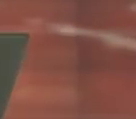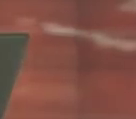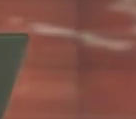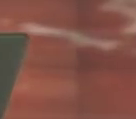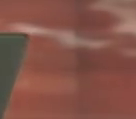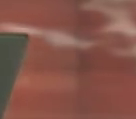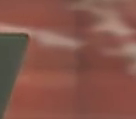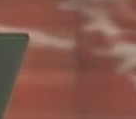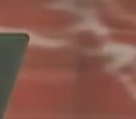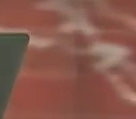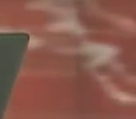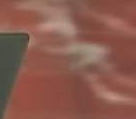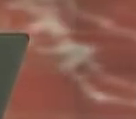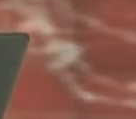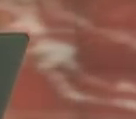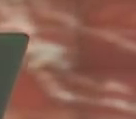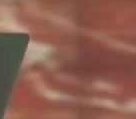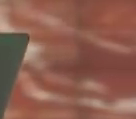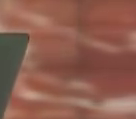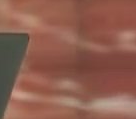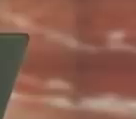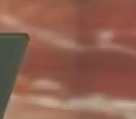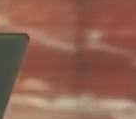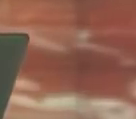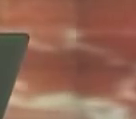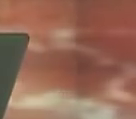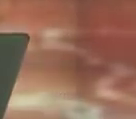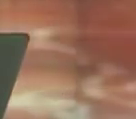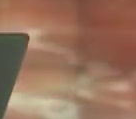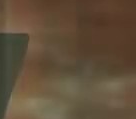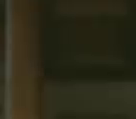Jornada Internacional de Solidaridad con Venezuela.